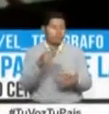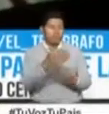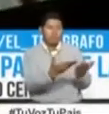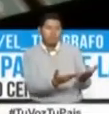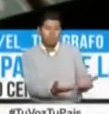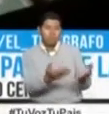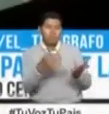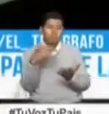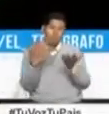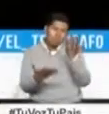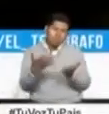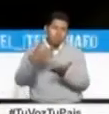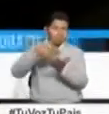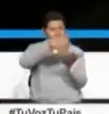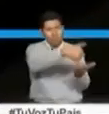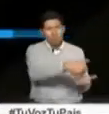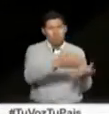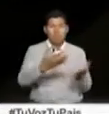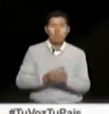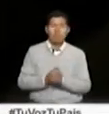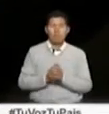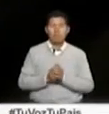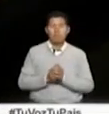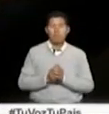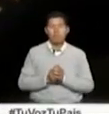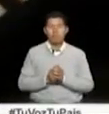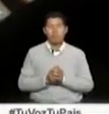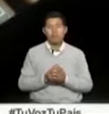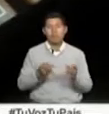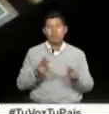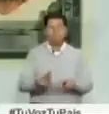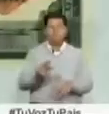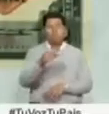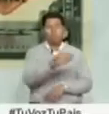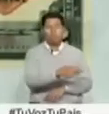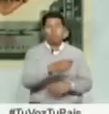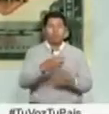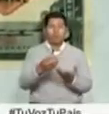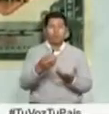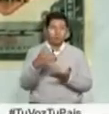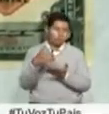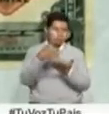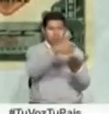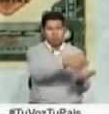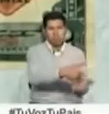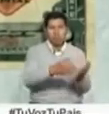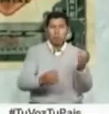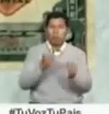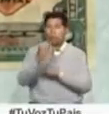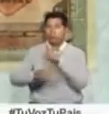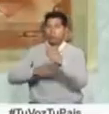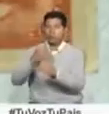nominada que mayor interés despierta en los cibernautas el galardón premiará a las mejores prácticas internacionales de